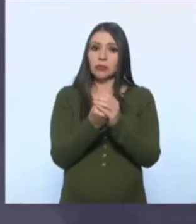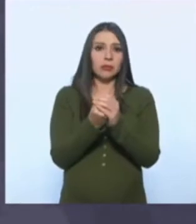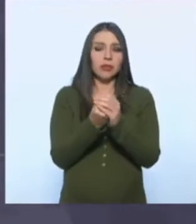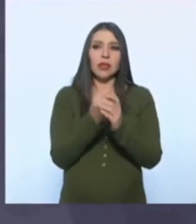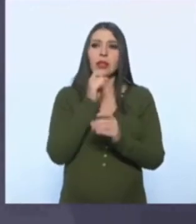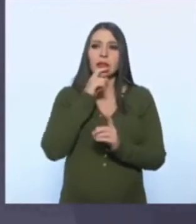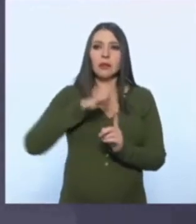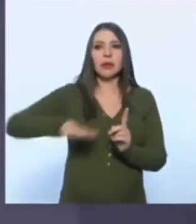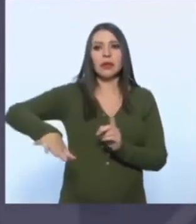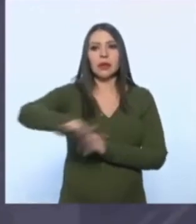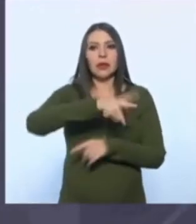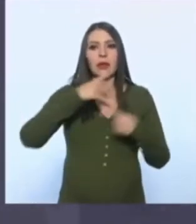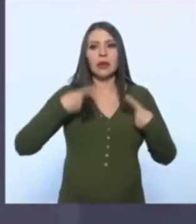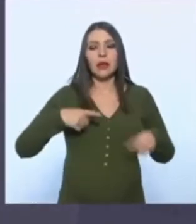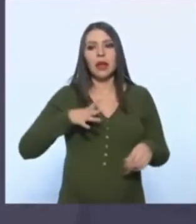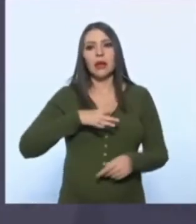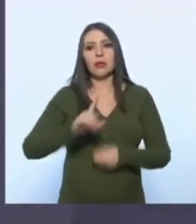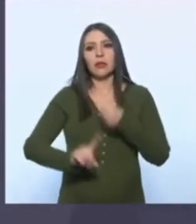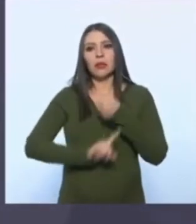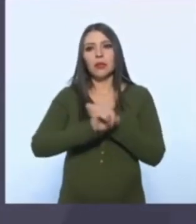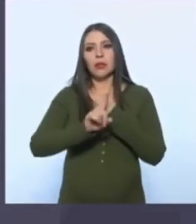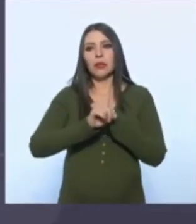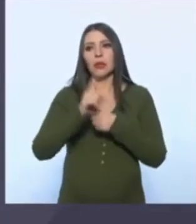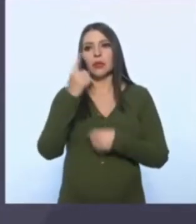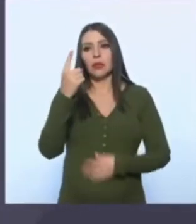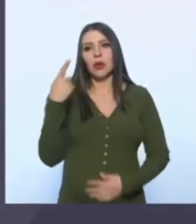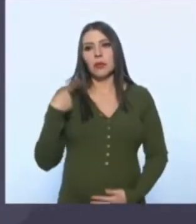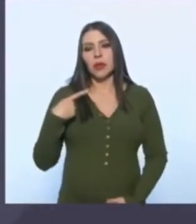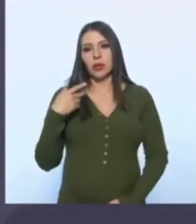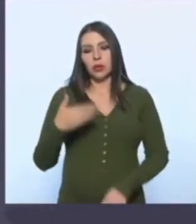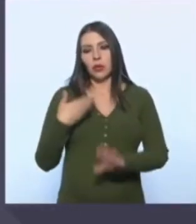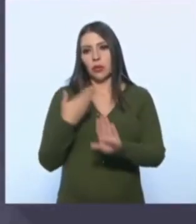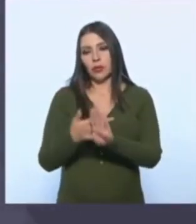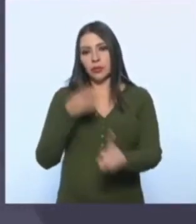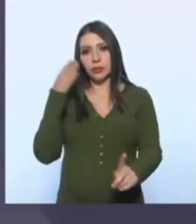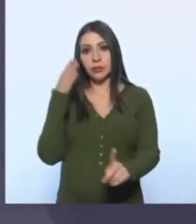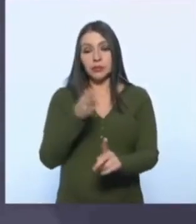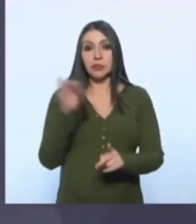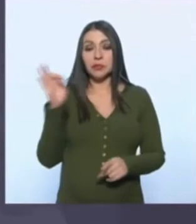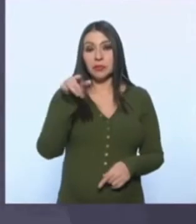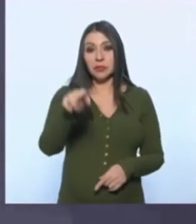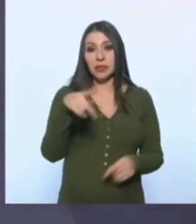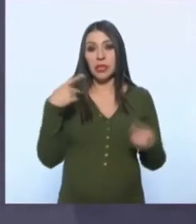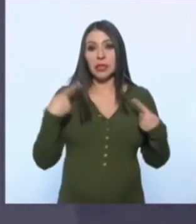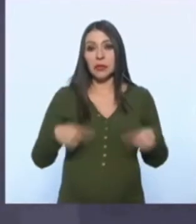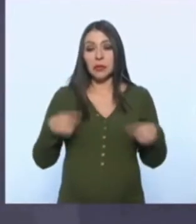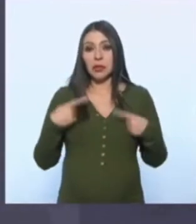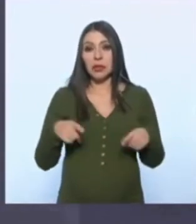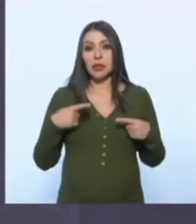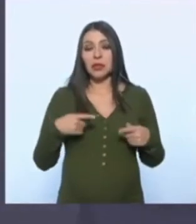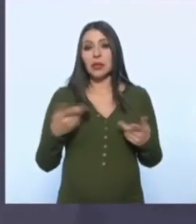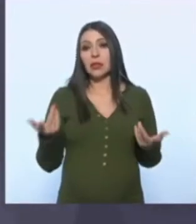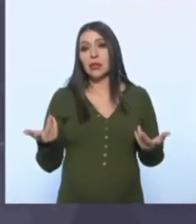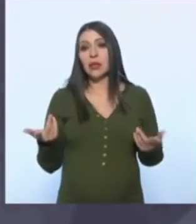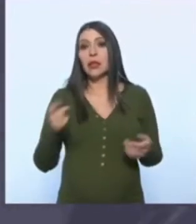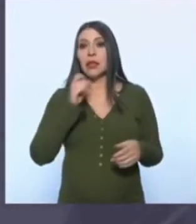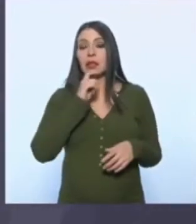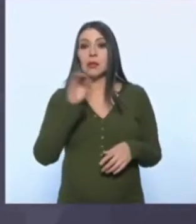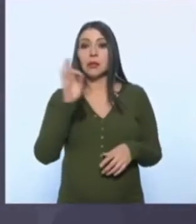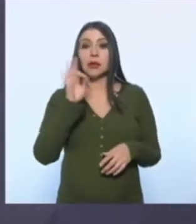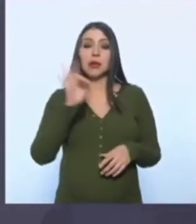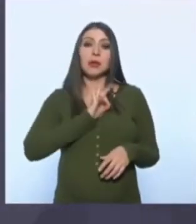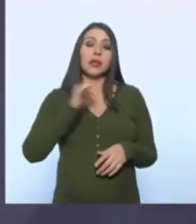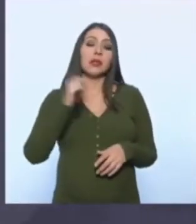es de la sociedad porque afectan a una persona. Y además, si esa persona aparece, evidentemente